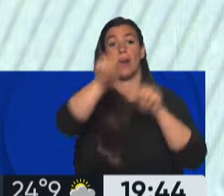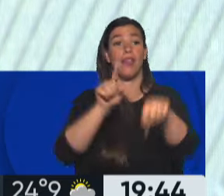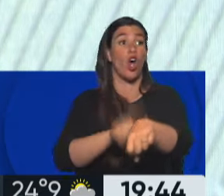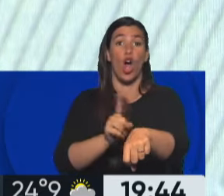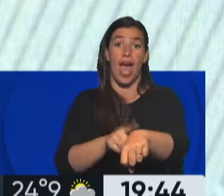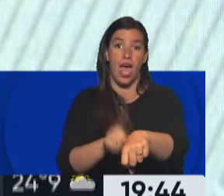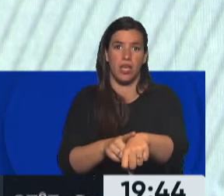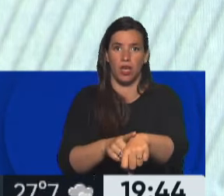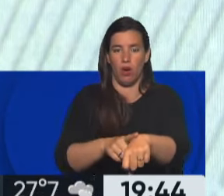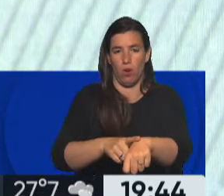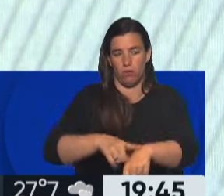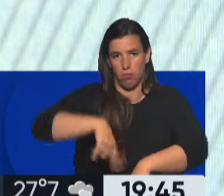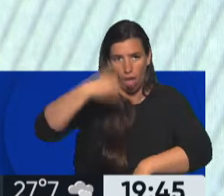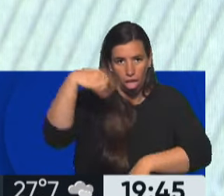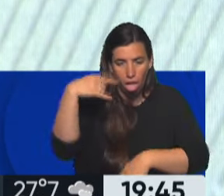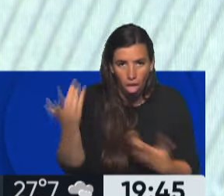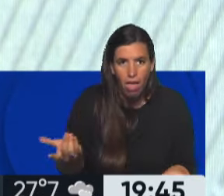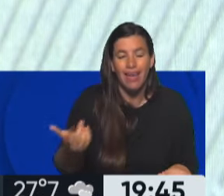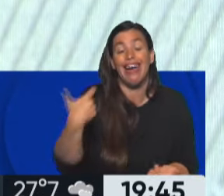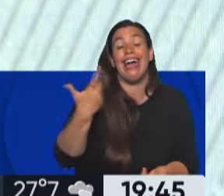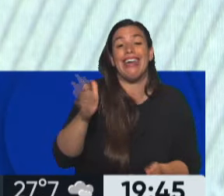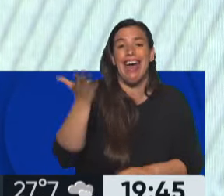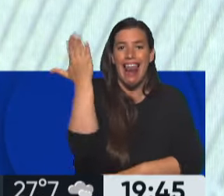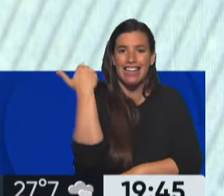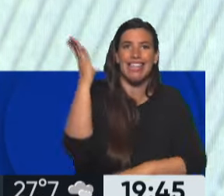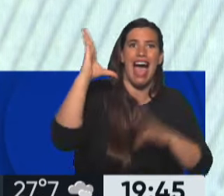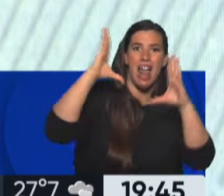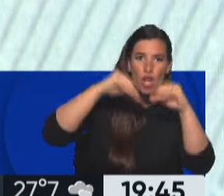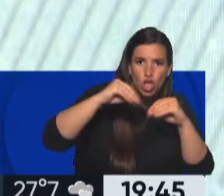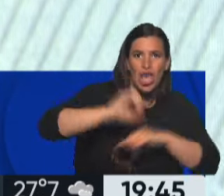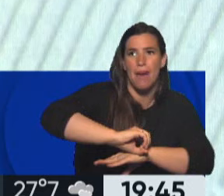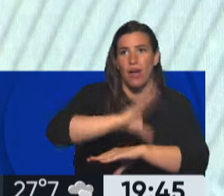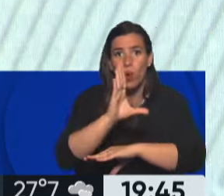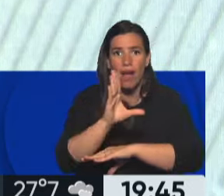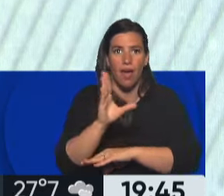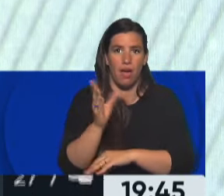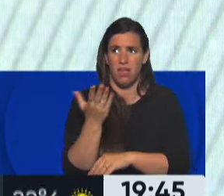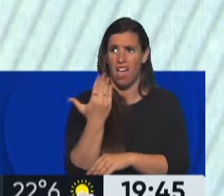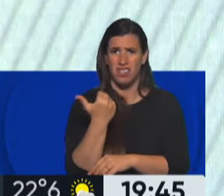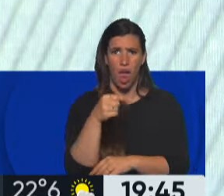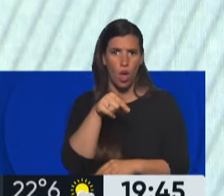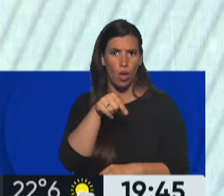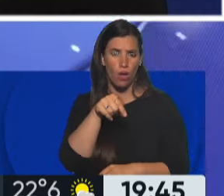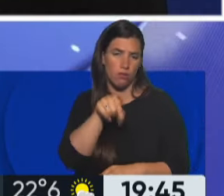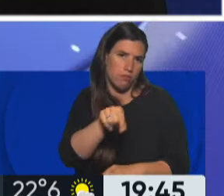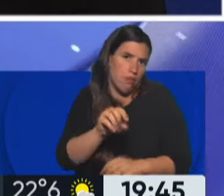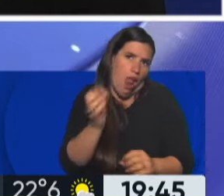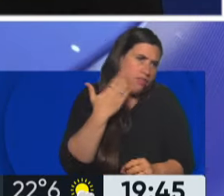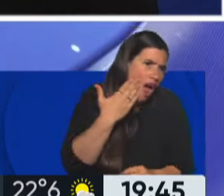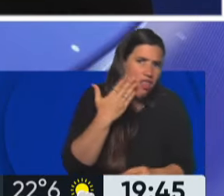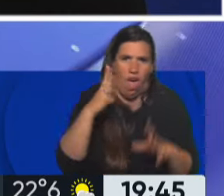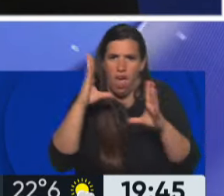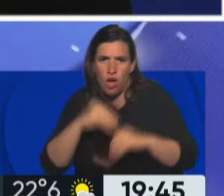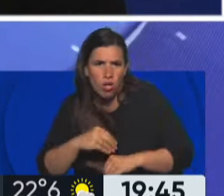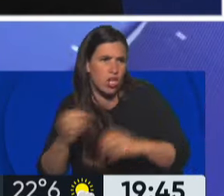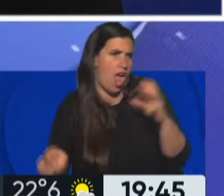Generalmente eran por la noche o por la madrugada. Lo de ayer fue a plena luz del día. A la tarde, claro, a la noche, a la madrugada. Todo el tiempo.